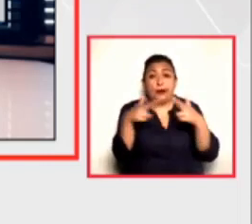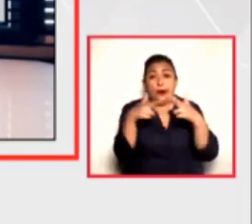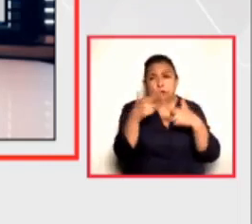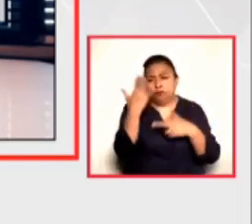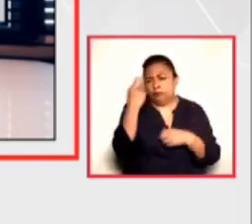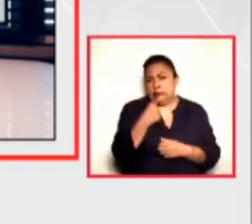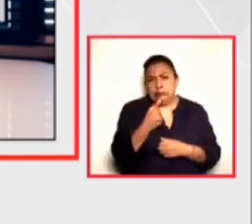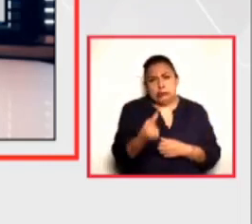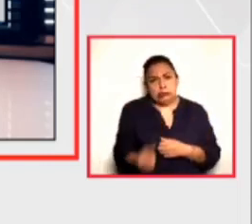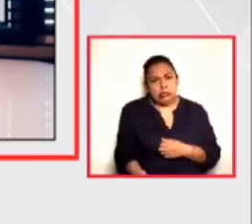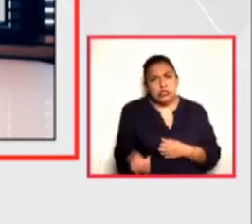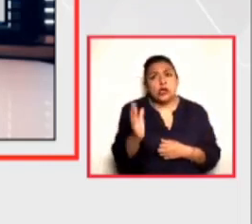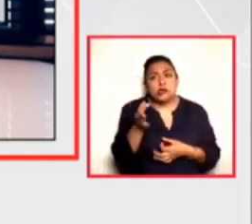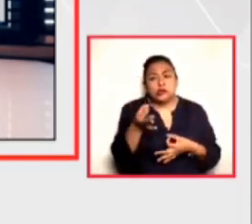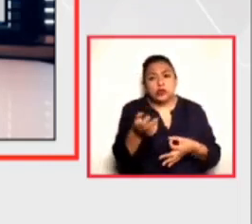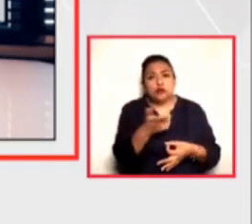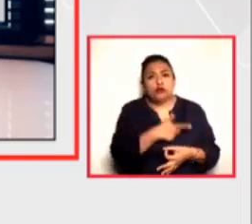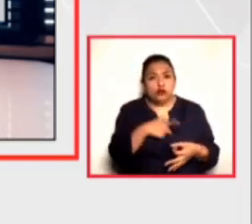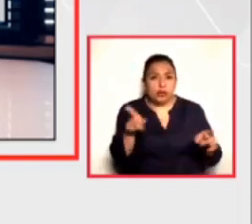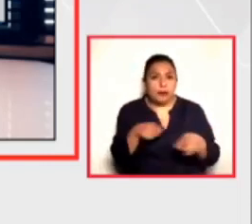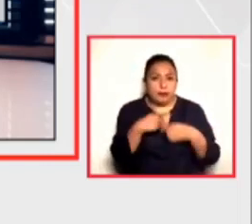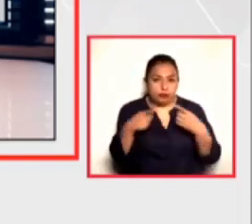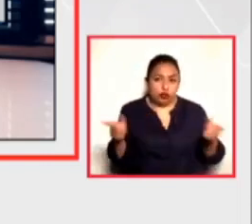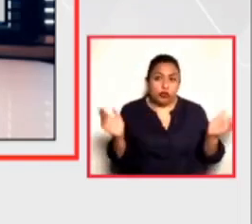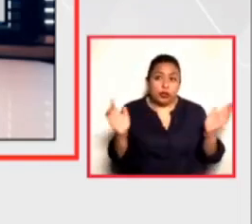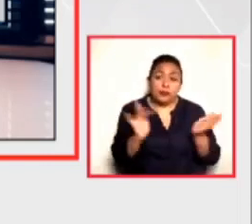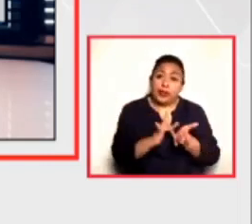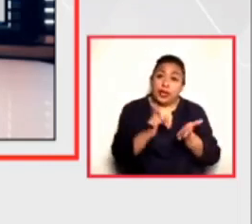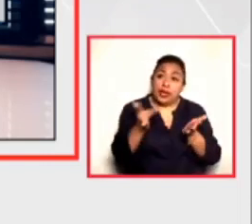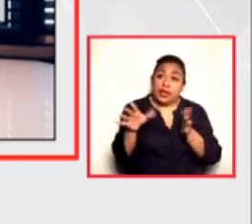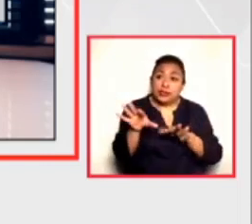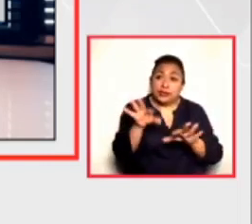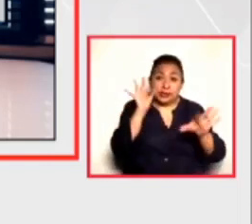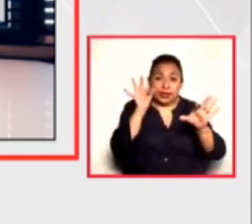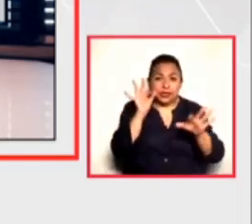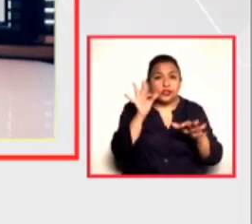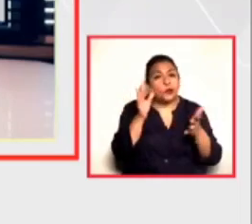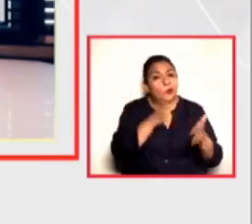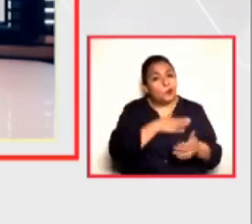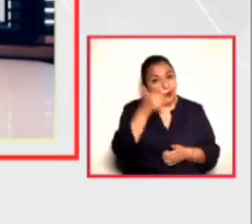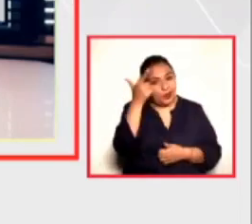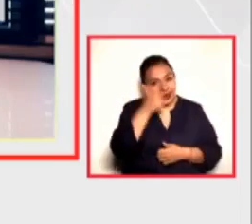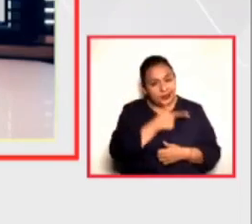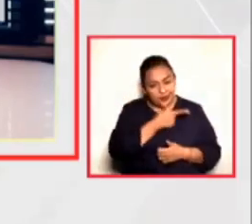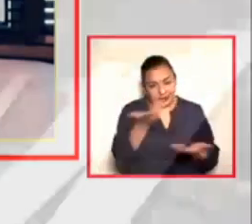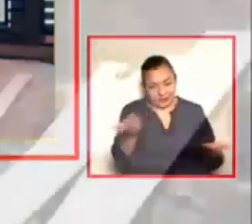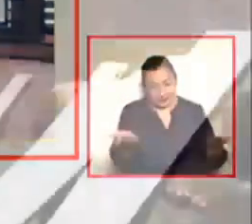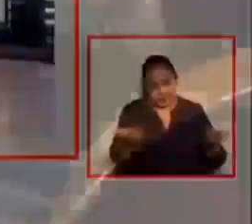atraído por este tipo de música. Y bueno, gracias por esta selección, Rafa. Muy buenas noches. Muy buenas noches.